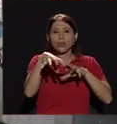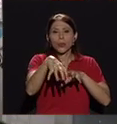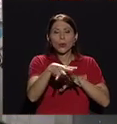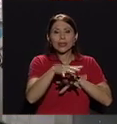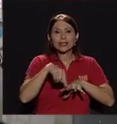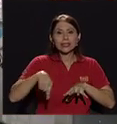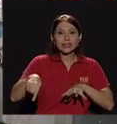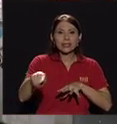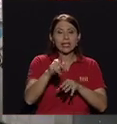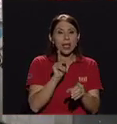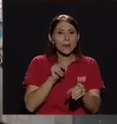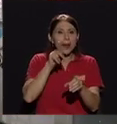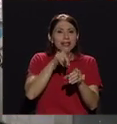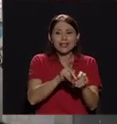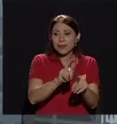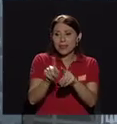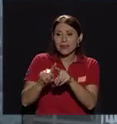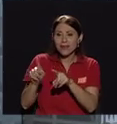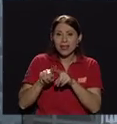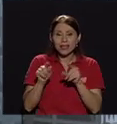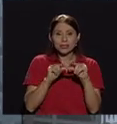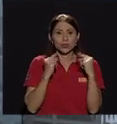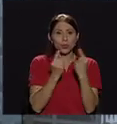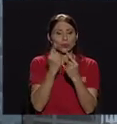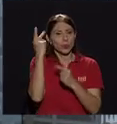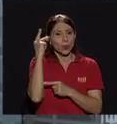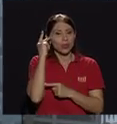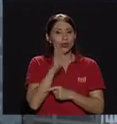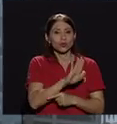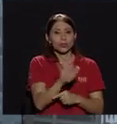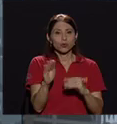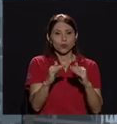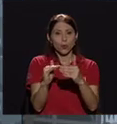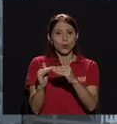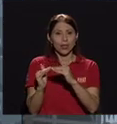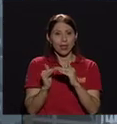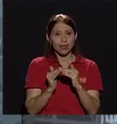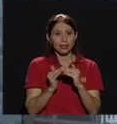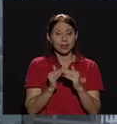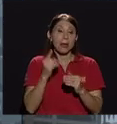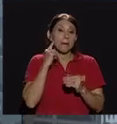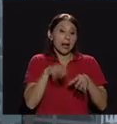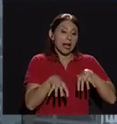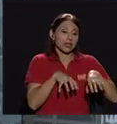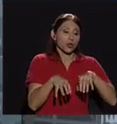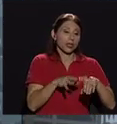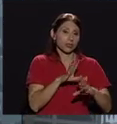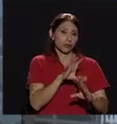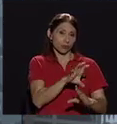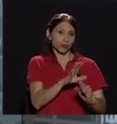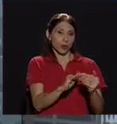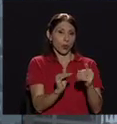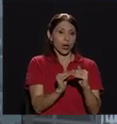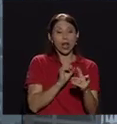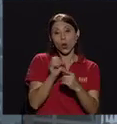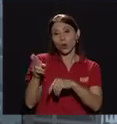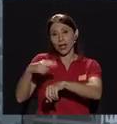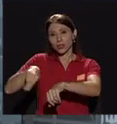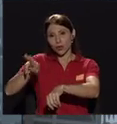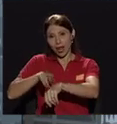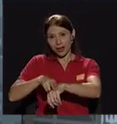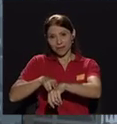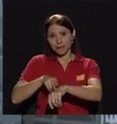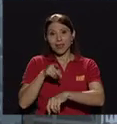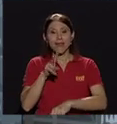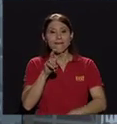en las bases de las diferentes fuerzas políticas de sus comunidades, sean para acciones comunales o sean para acciones nacionales. Al respecto